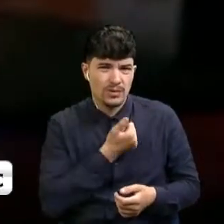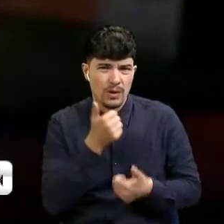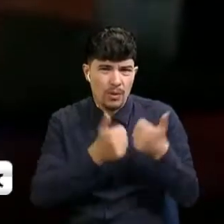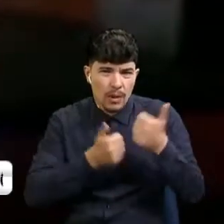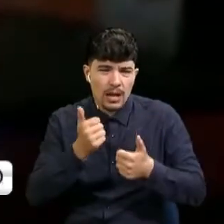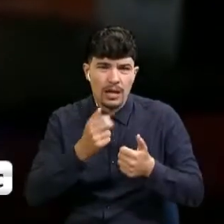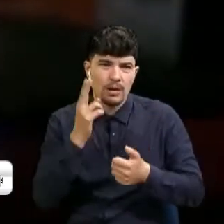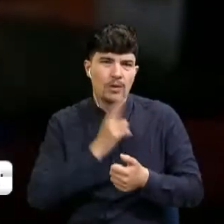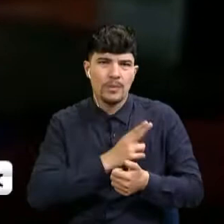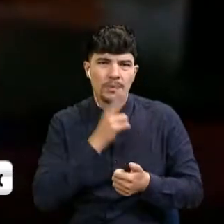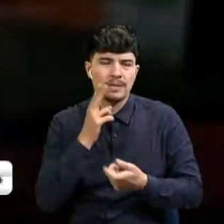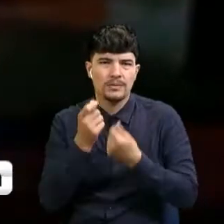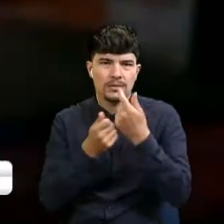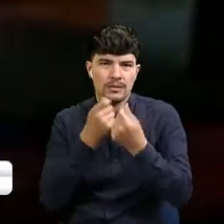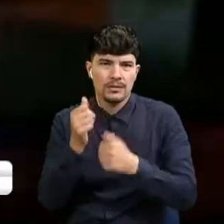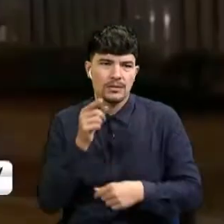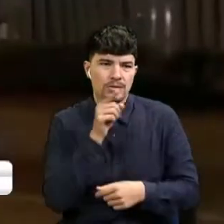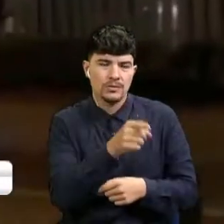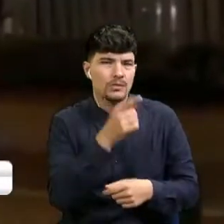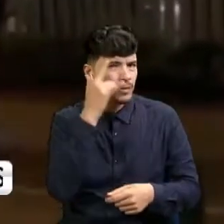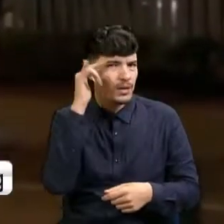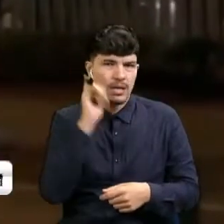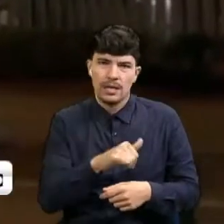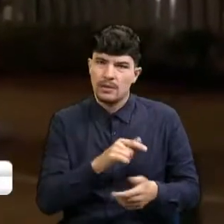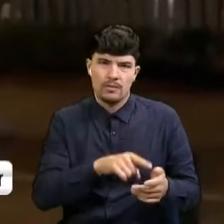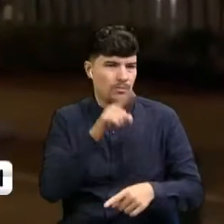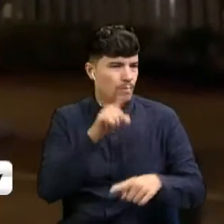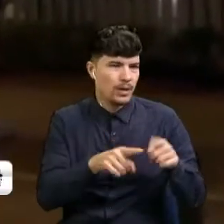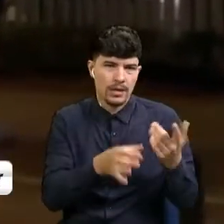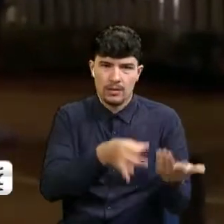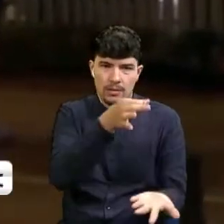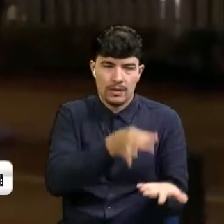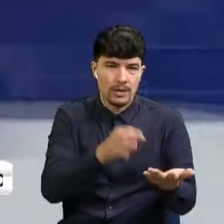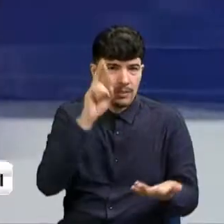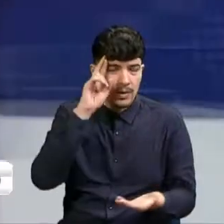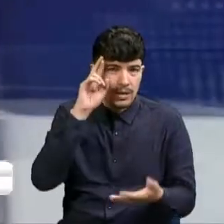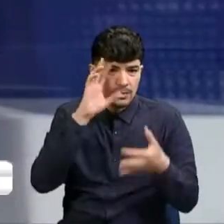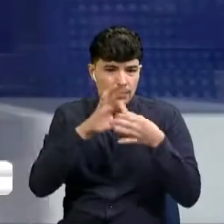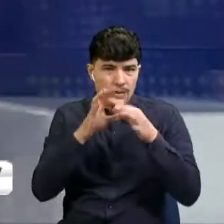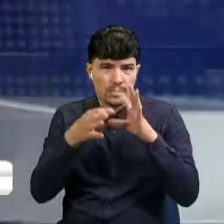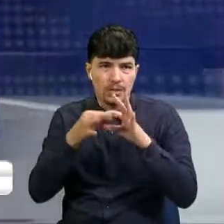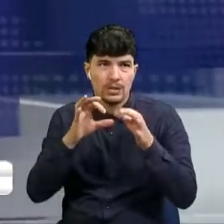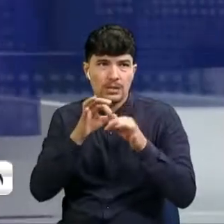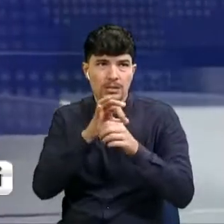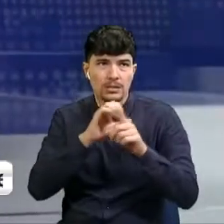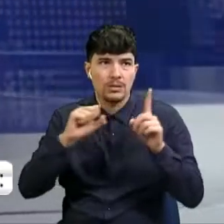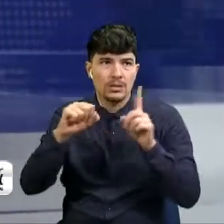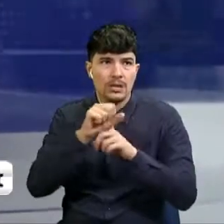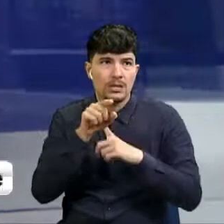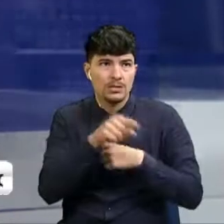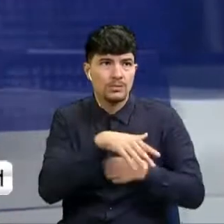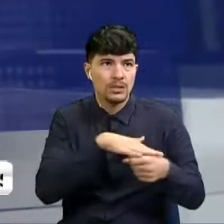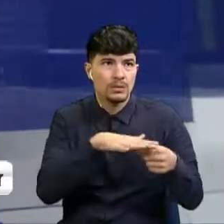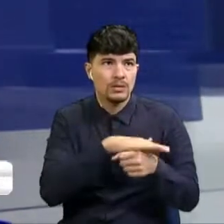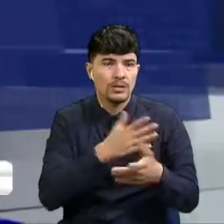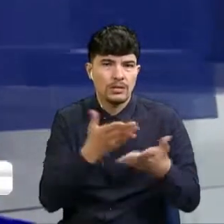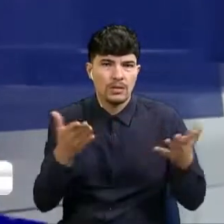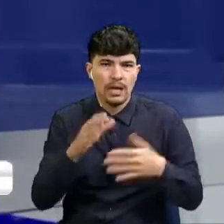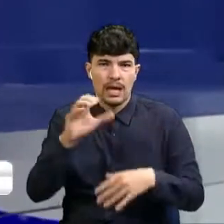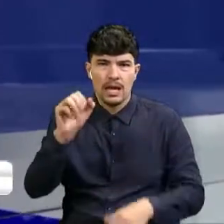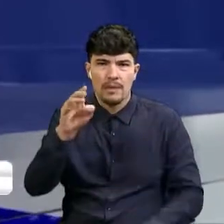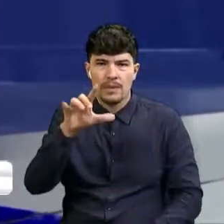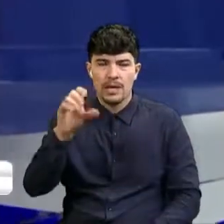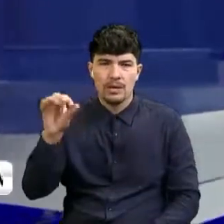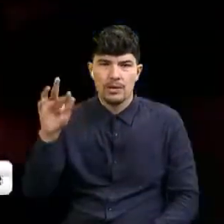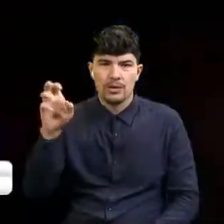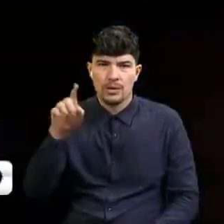de compromisos financieros que no creía poder cumplir. Según un portal de redes sociales, se dice que los hechos se dieron en el edificio Camilo Torres,